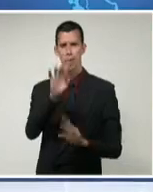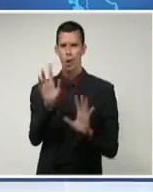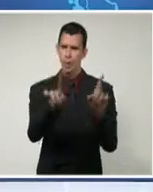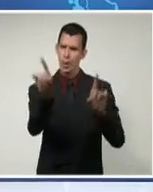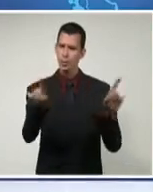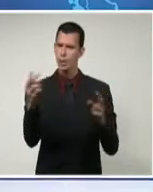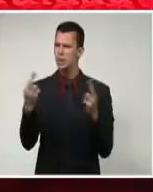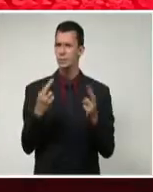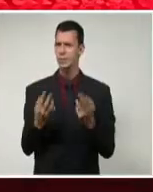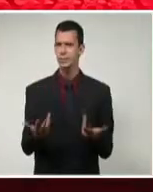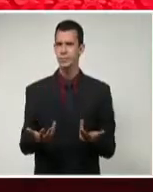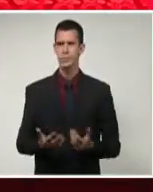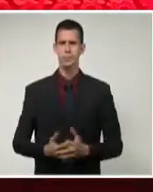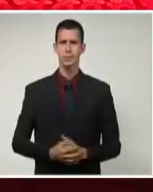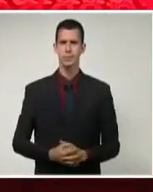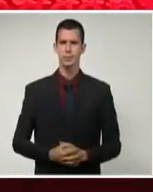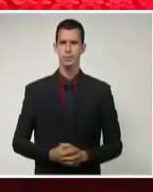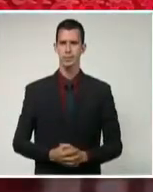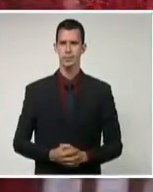Martínez.